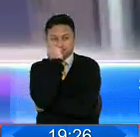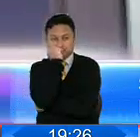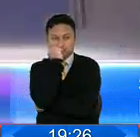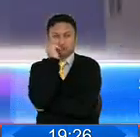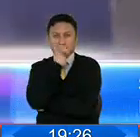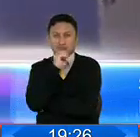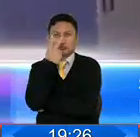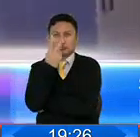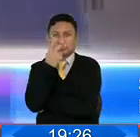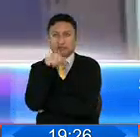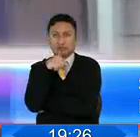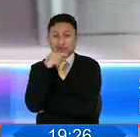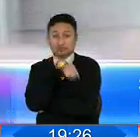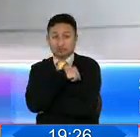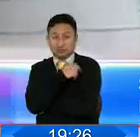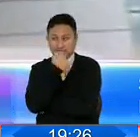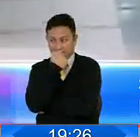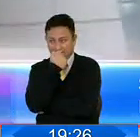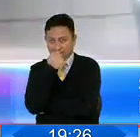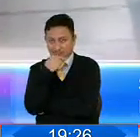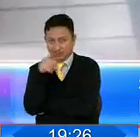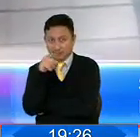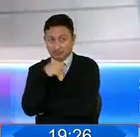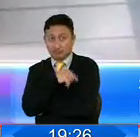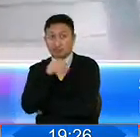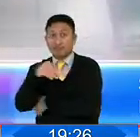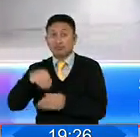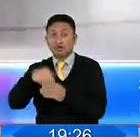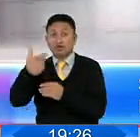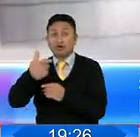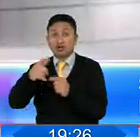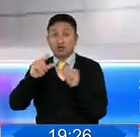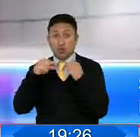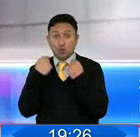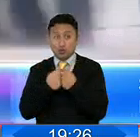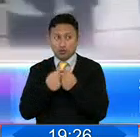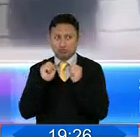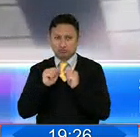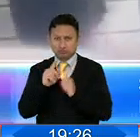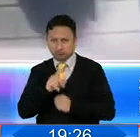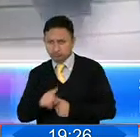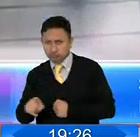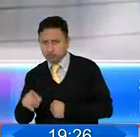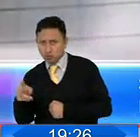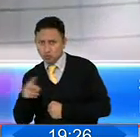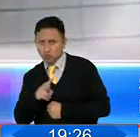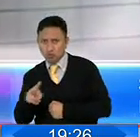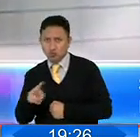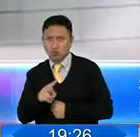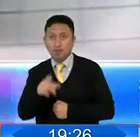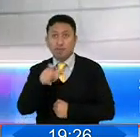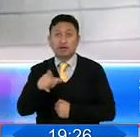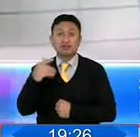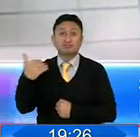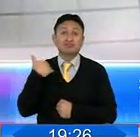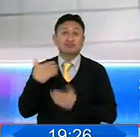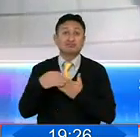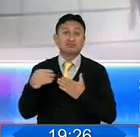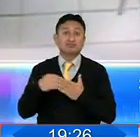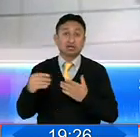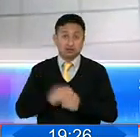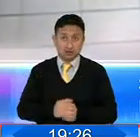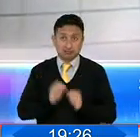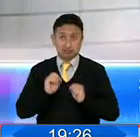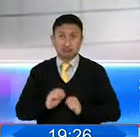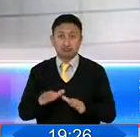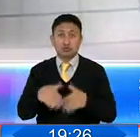de indicar que la plata está en camino, y afuera el resto de la banda sigue detenidamente el movimiento de quién carga los dólares, la